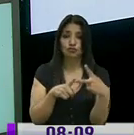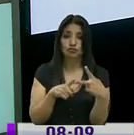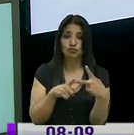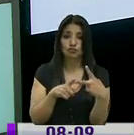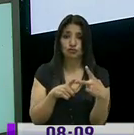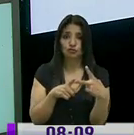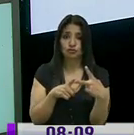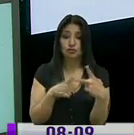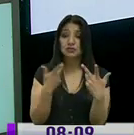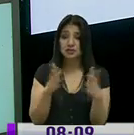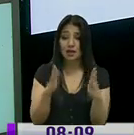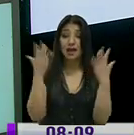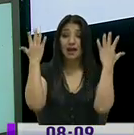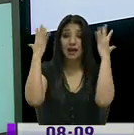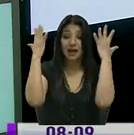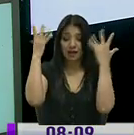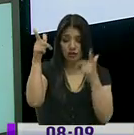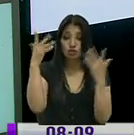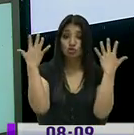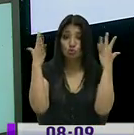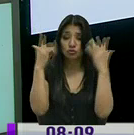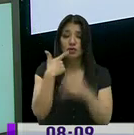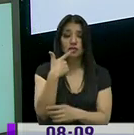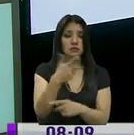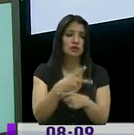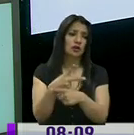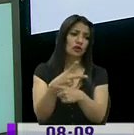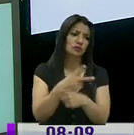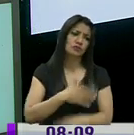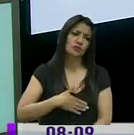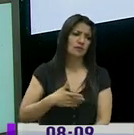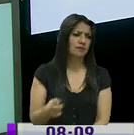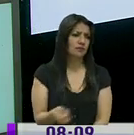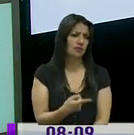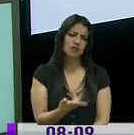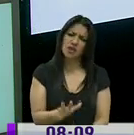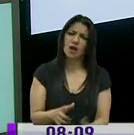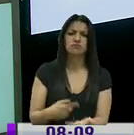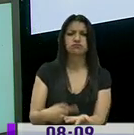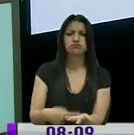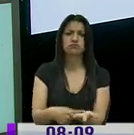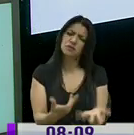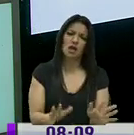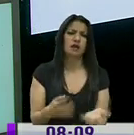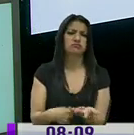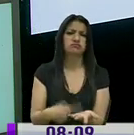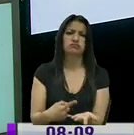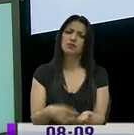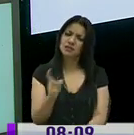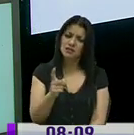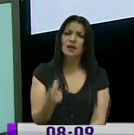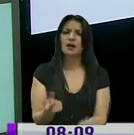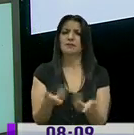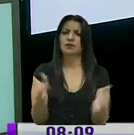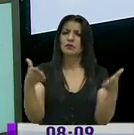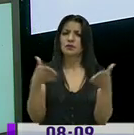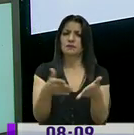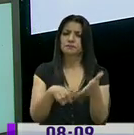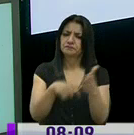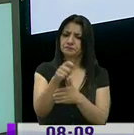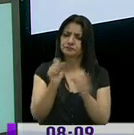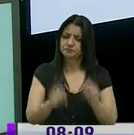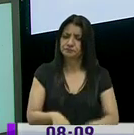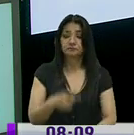bien el alcalde sin duda en decir al consejo vean por favor y atiendan porque se necesita que se tiene entonces